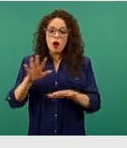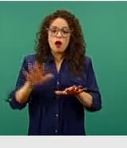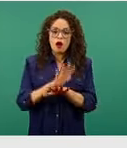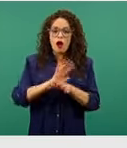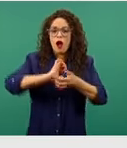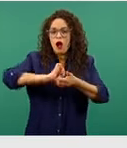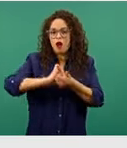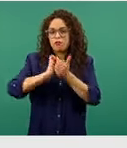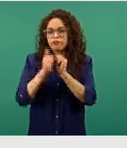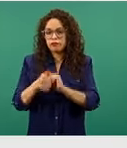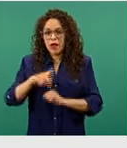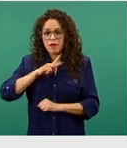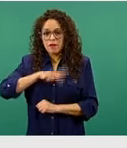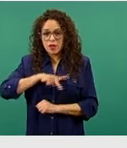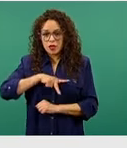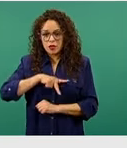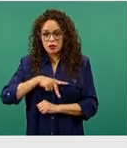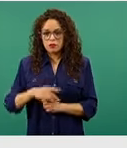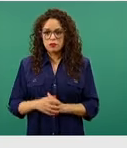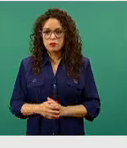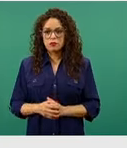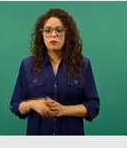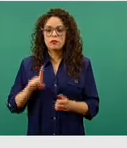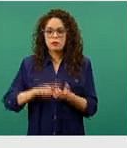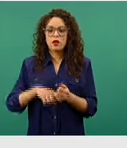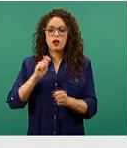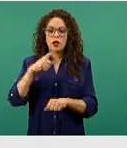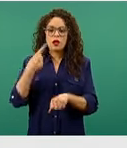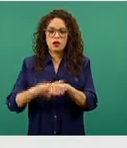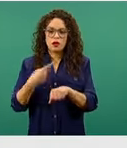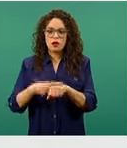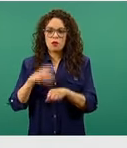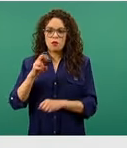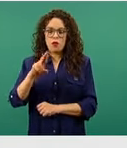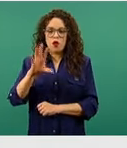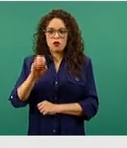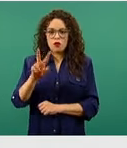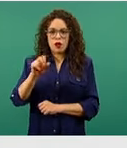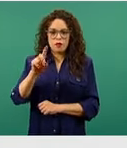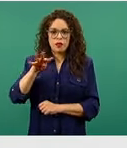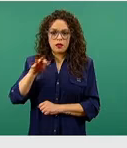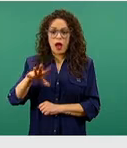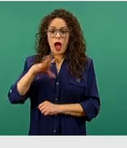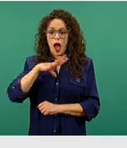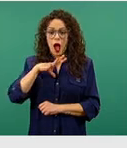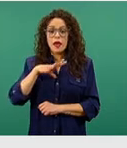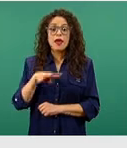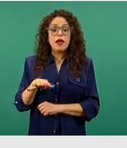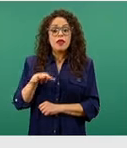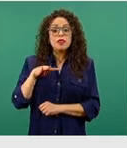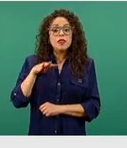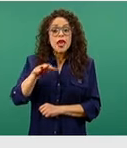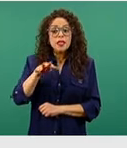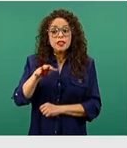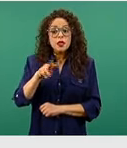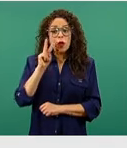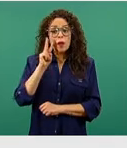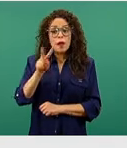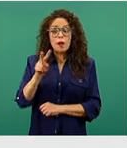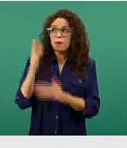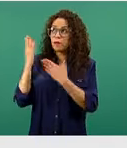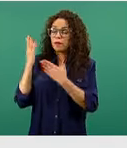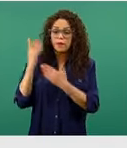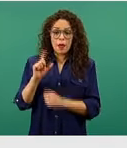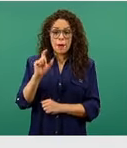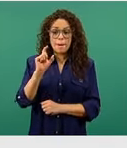virus que causa la enfermedad COVID-19, pues ya tenemos 19 casos, prácticamente 25 de